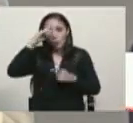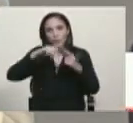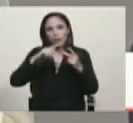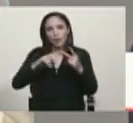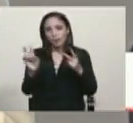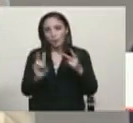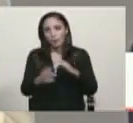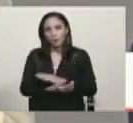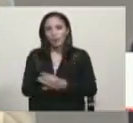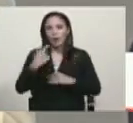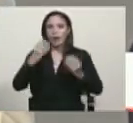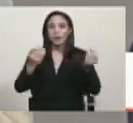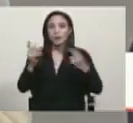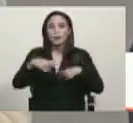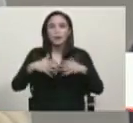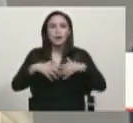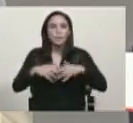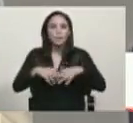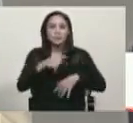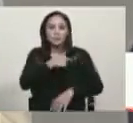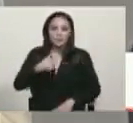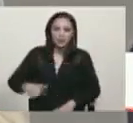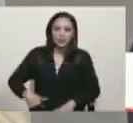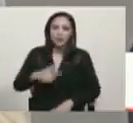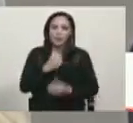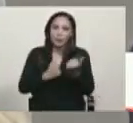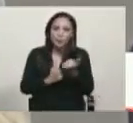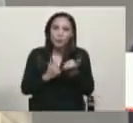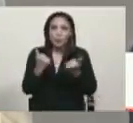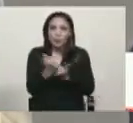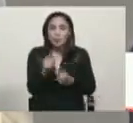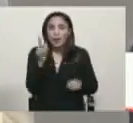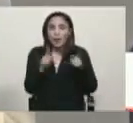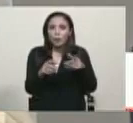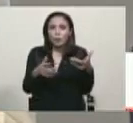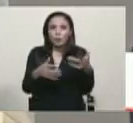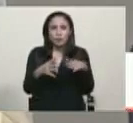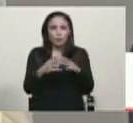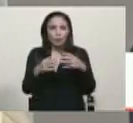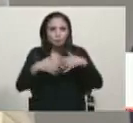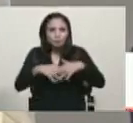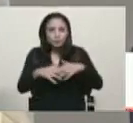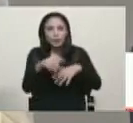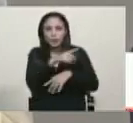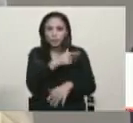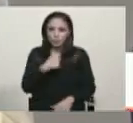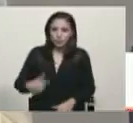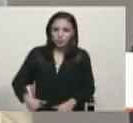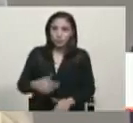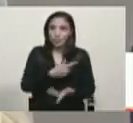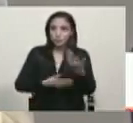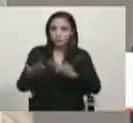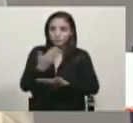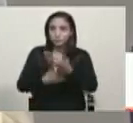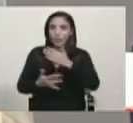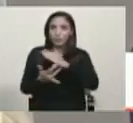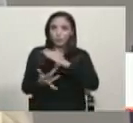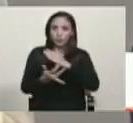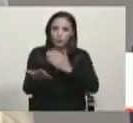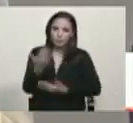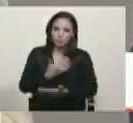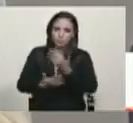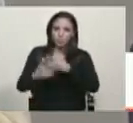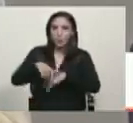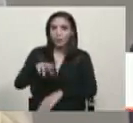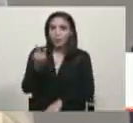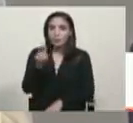través de algunas empresas chinas que están en Venezuela, que muchos de esos equipos son chinos, están también haciendo transferencias tecnológicas para que nuestros